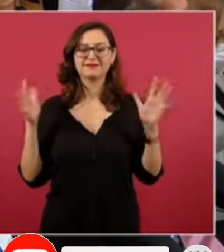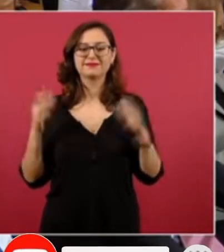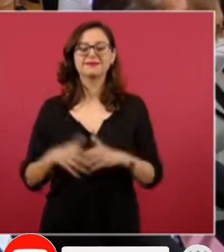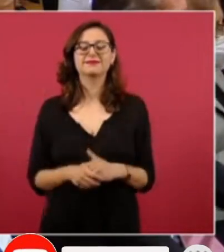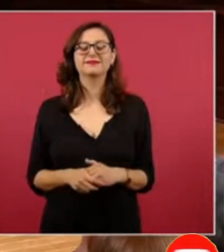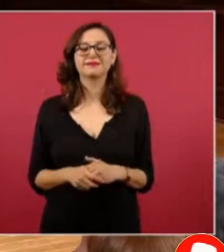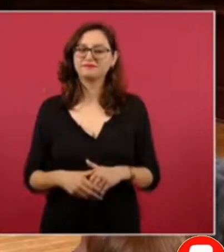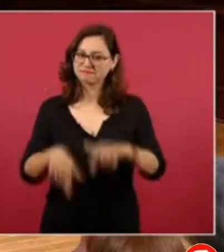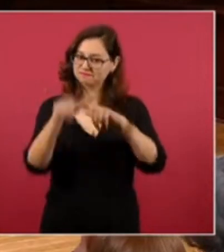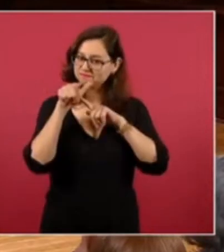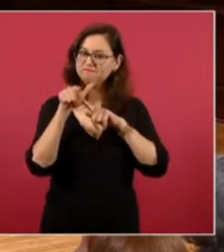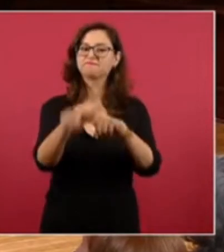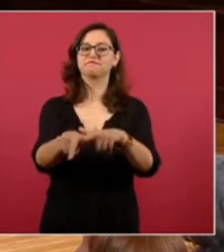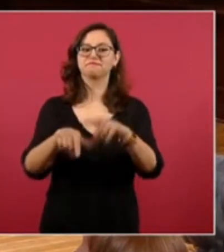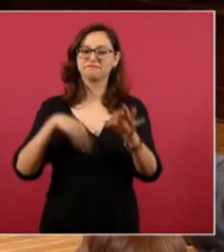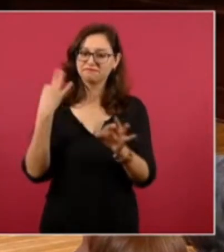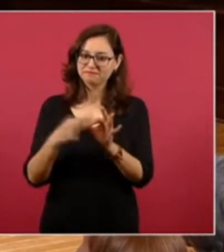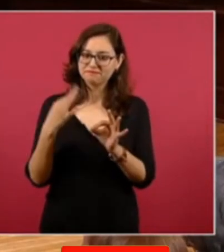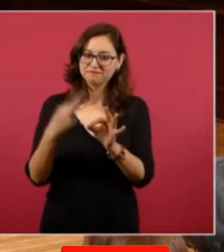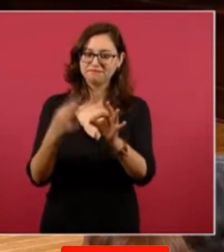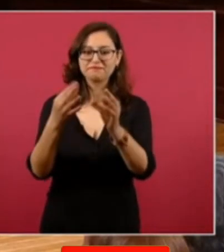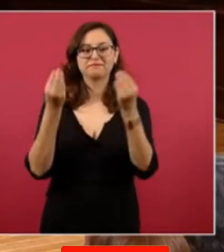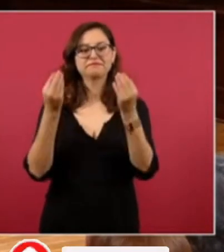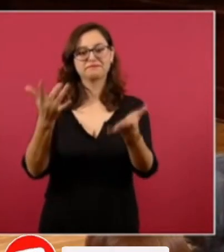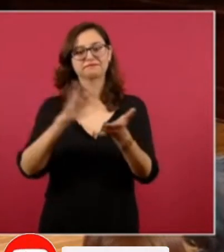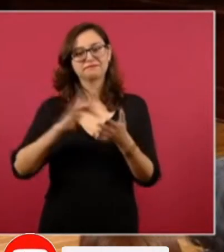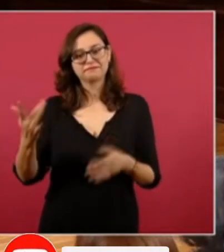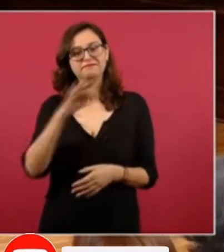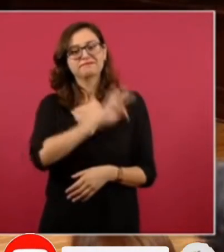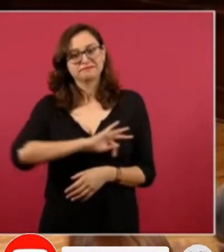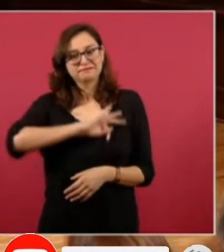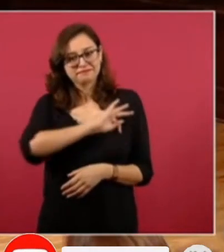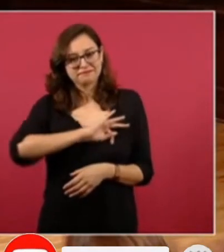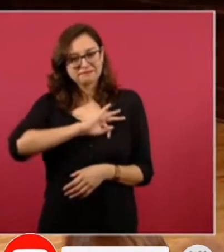Y que sigamos así, y muchas gracias, felicidades.